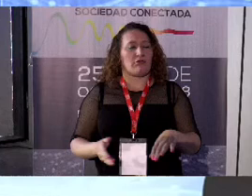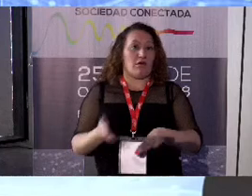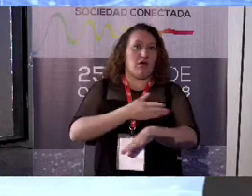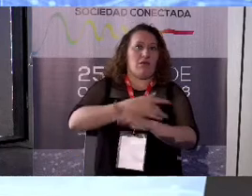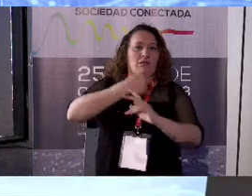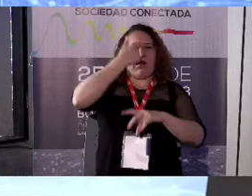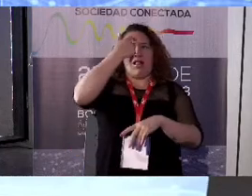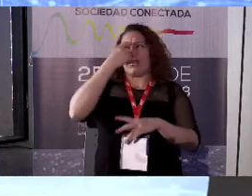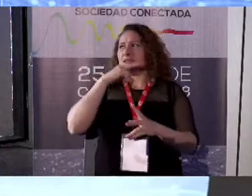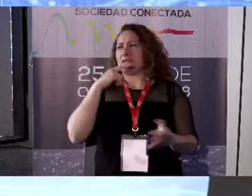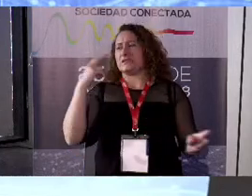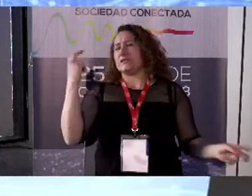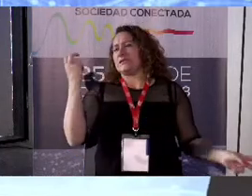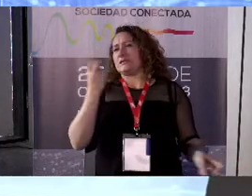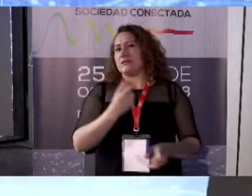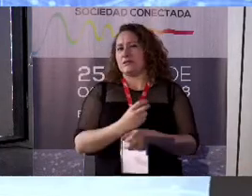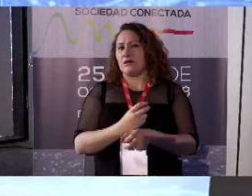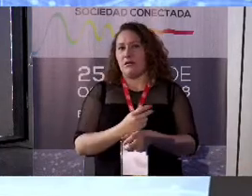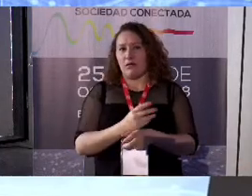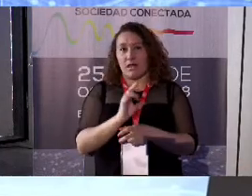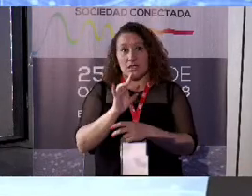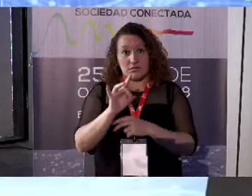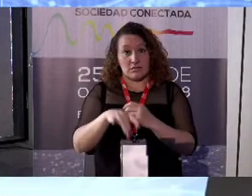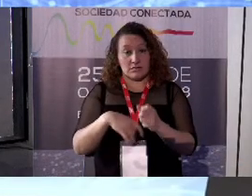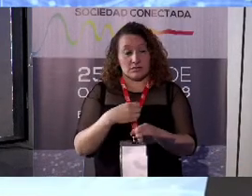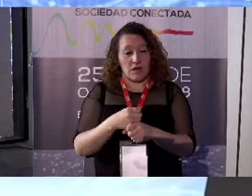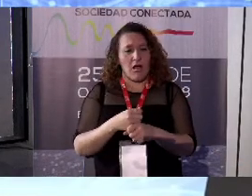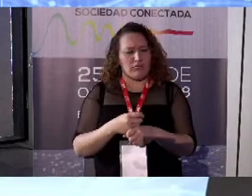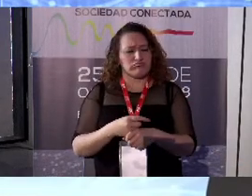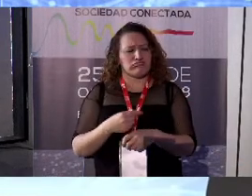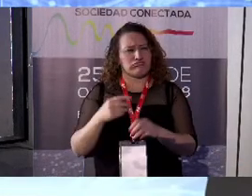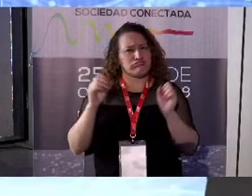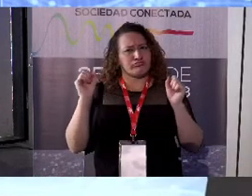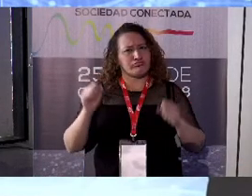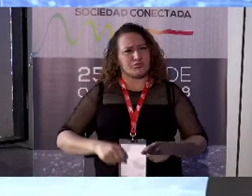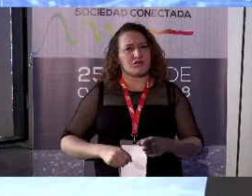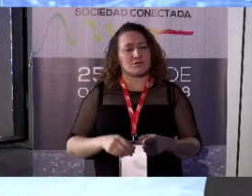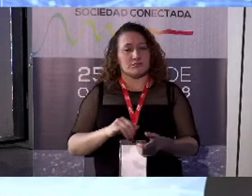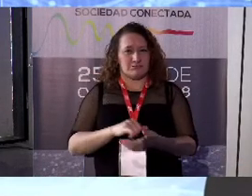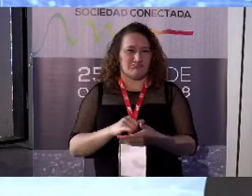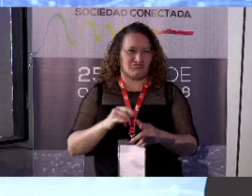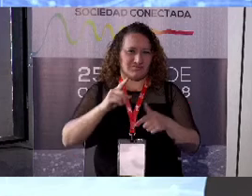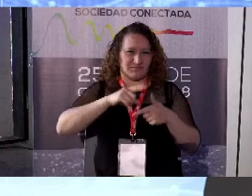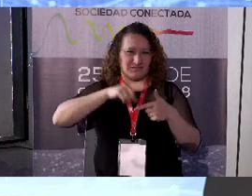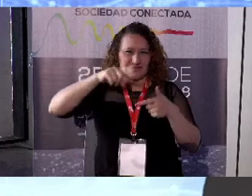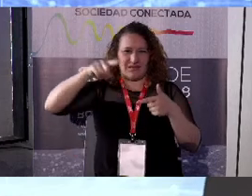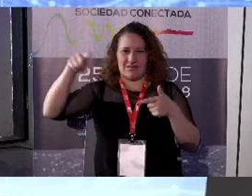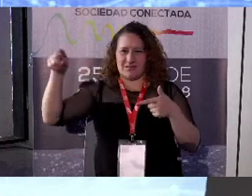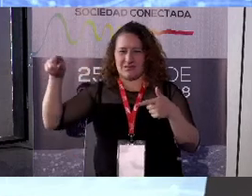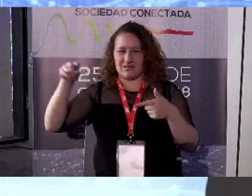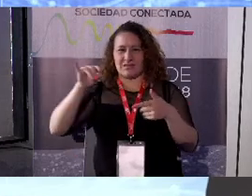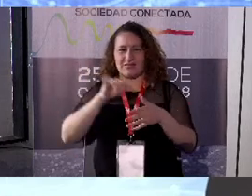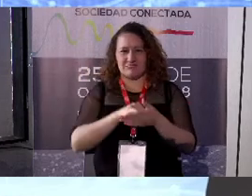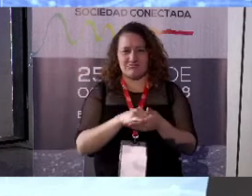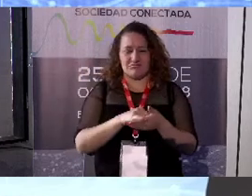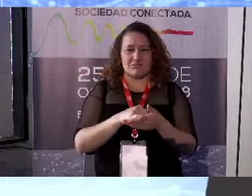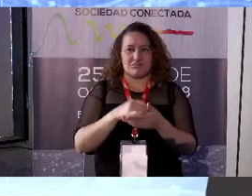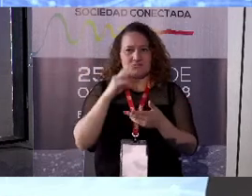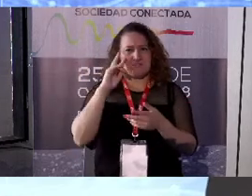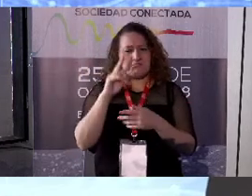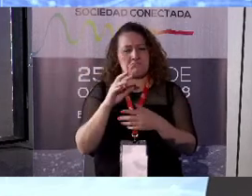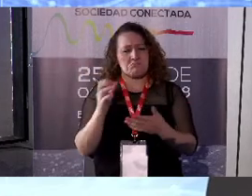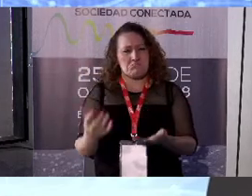ser sumamente difícil después de estos 15 años se determinó a través de las estadísticas y de los levantamientos de los índices